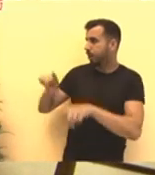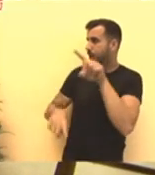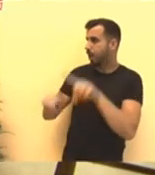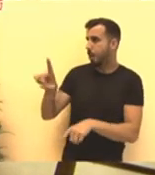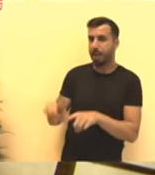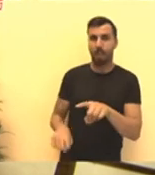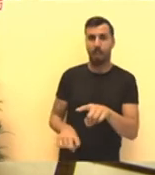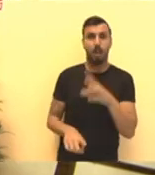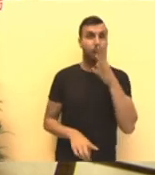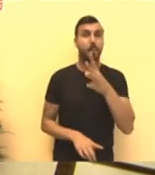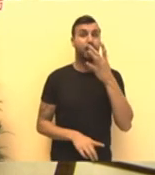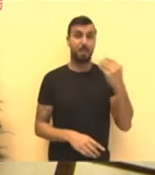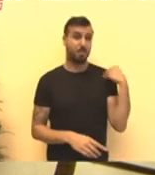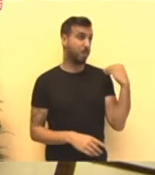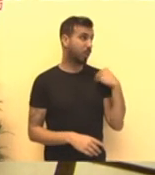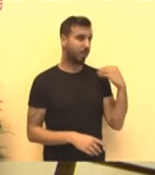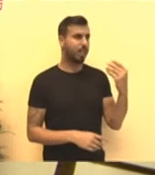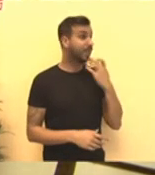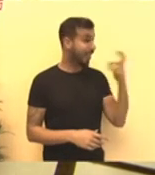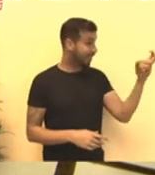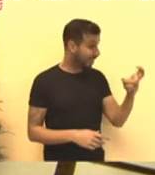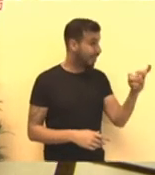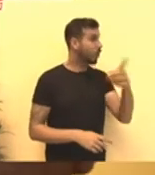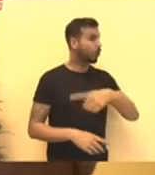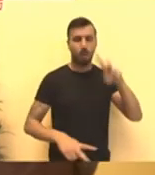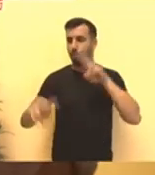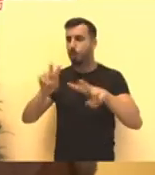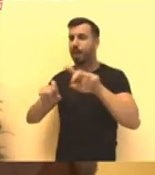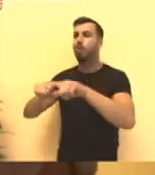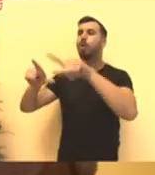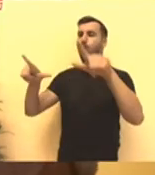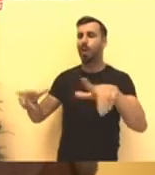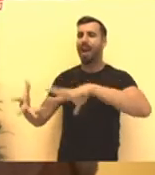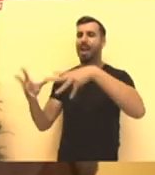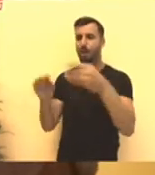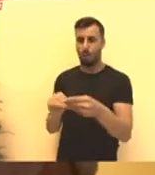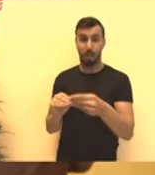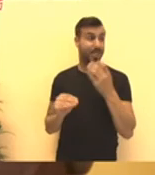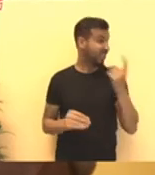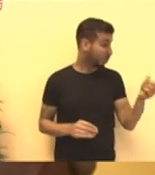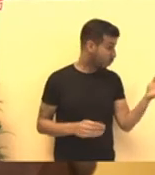como diciendo, oye, si vas a venir, buscamos un lugar, y si no vas a venir, pues, oye, nos ahorramos buscar el lugar.